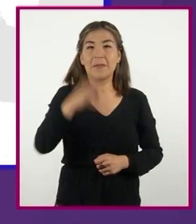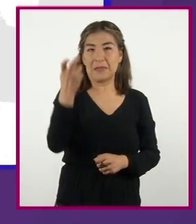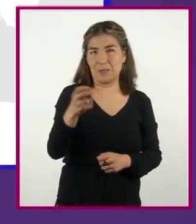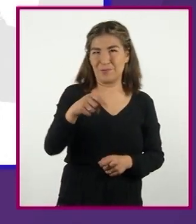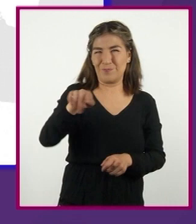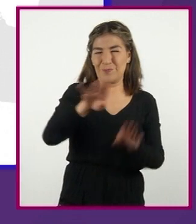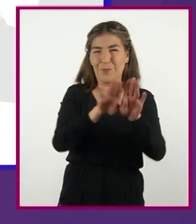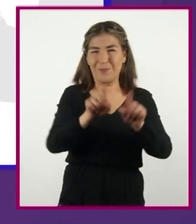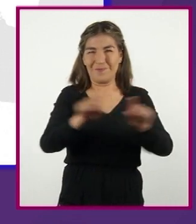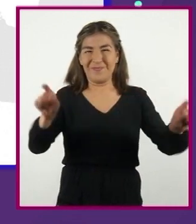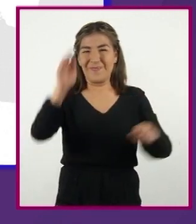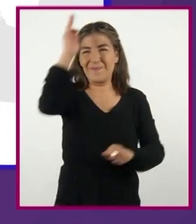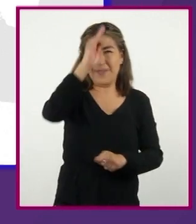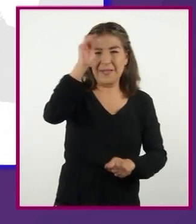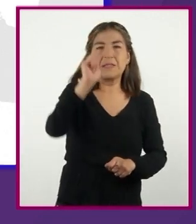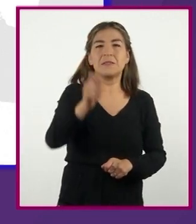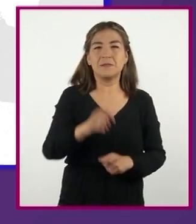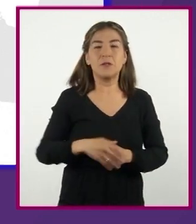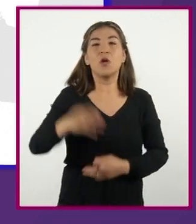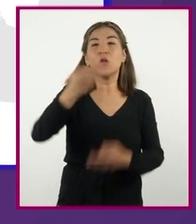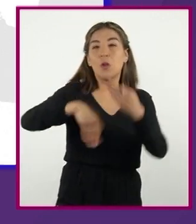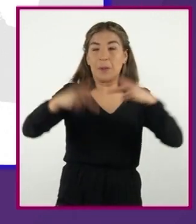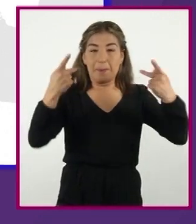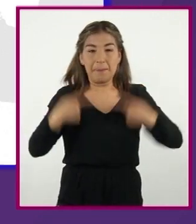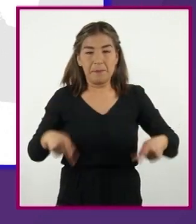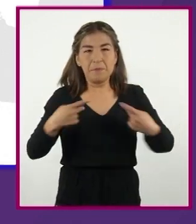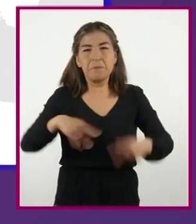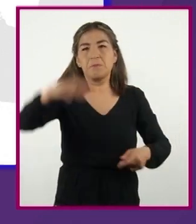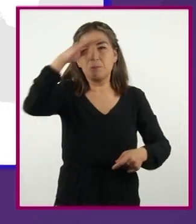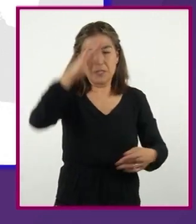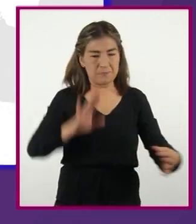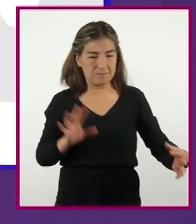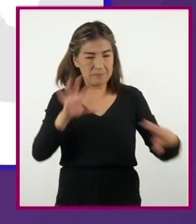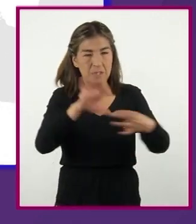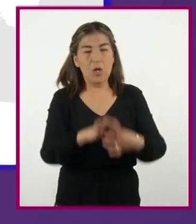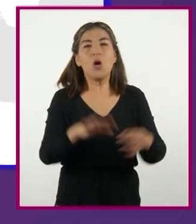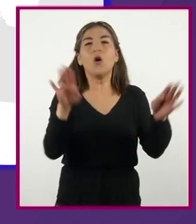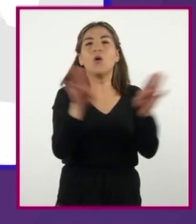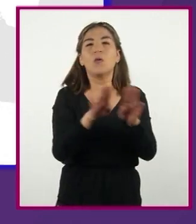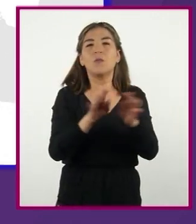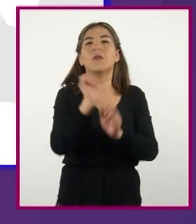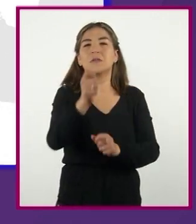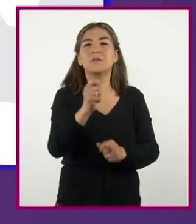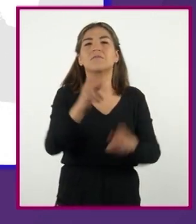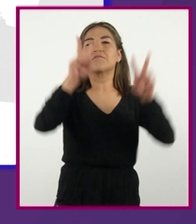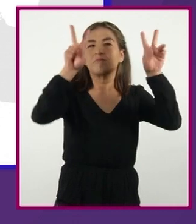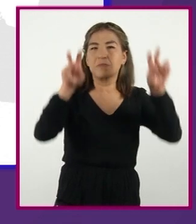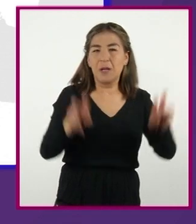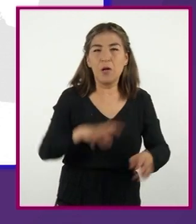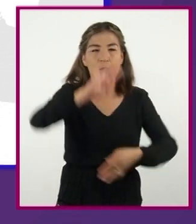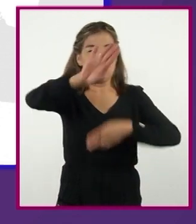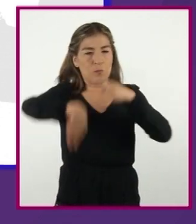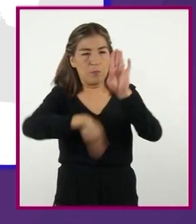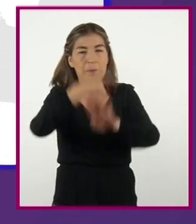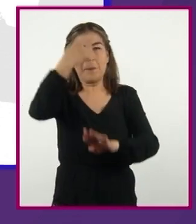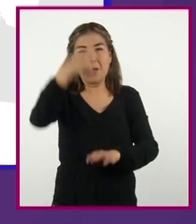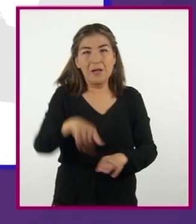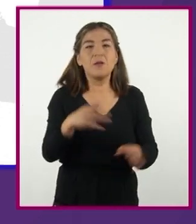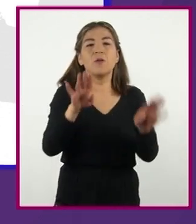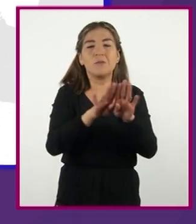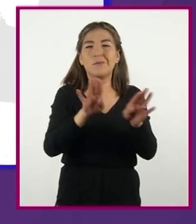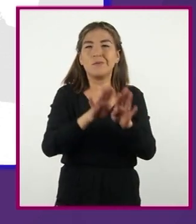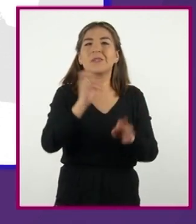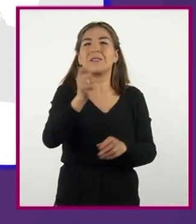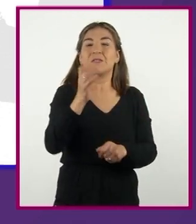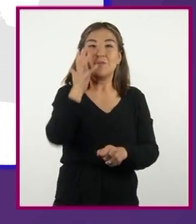filosofía expresa que todos los ciudadanos debemos relacionarnos directamente con los temas globales que afectan y